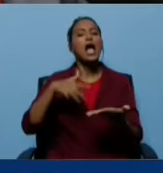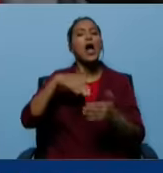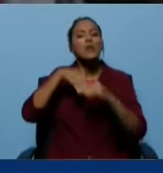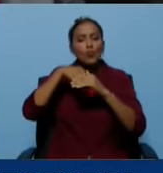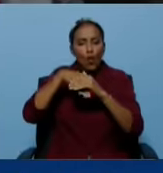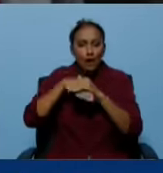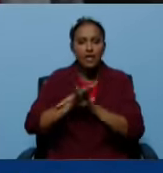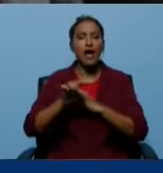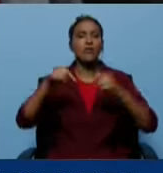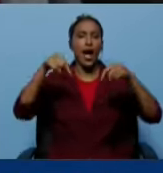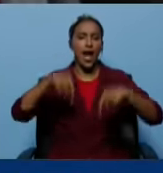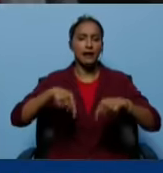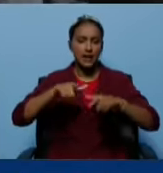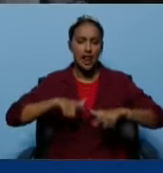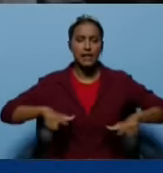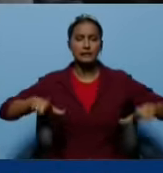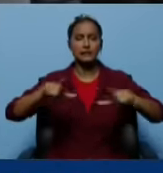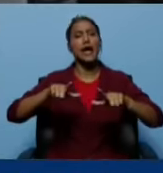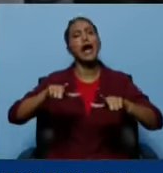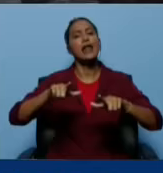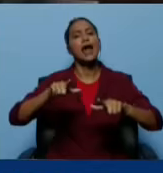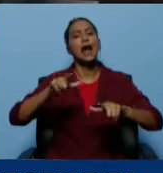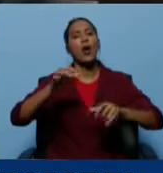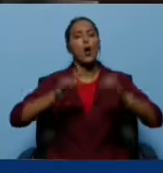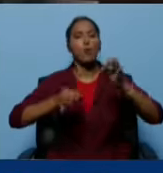del Tribunal Supremo de Justicia.